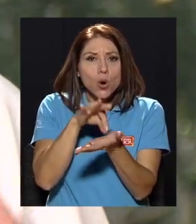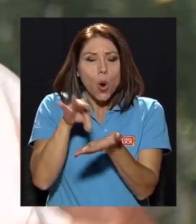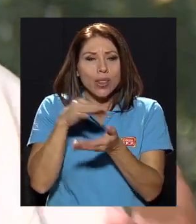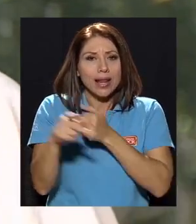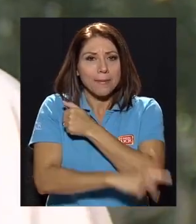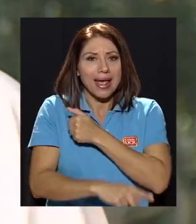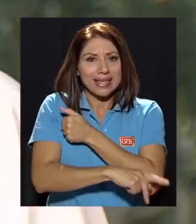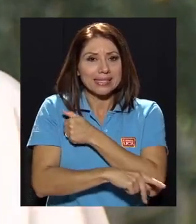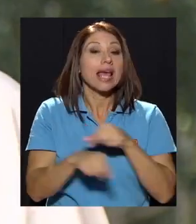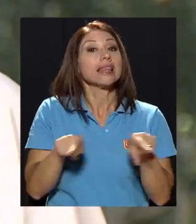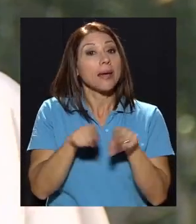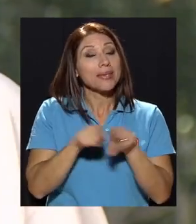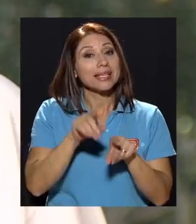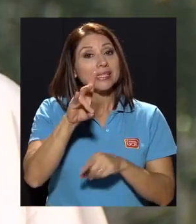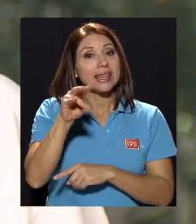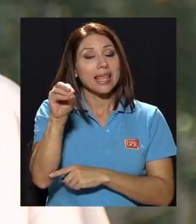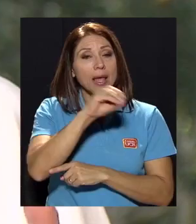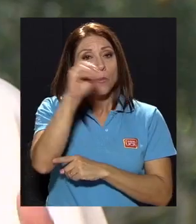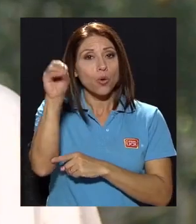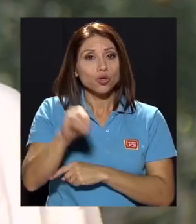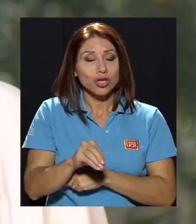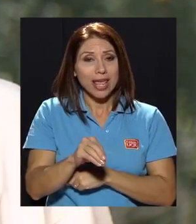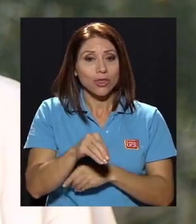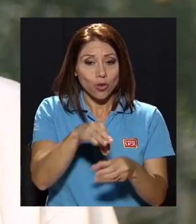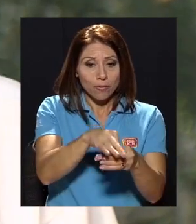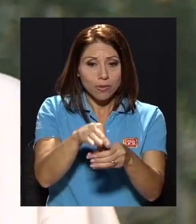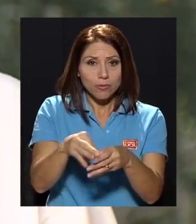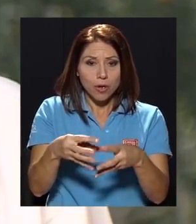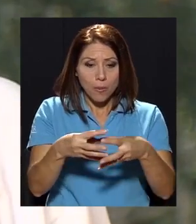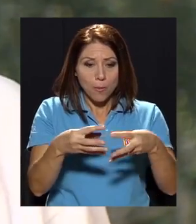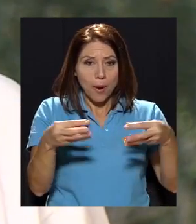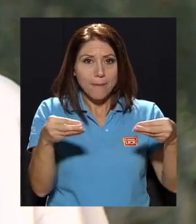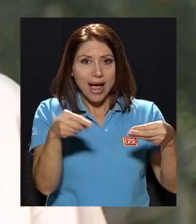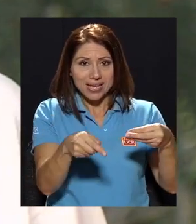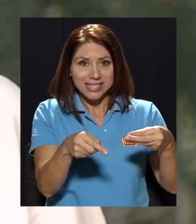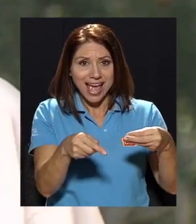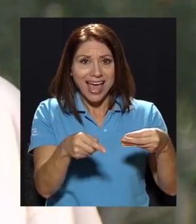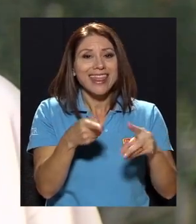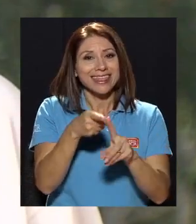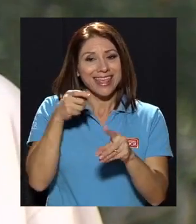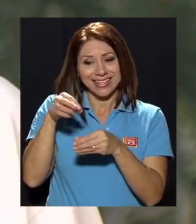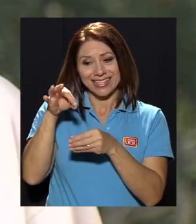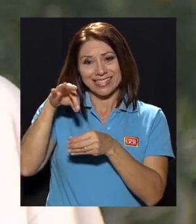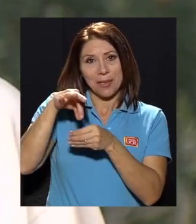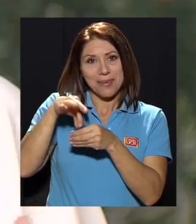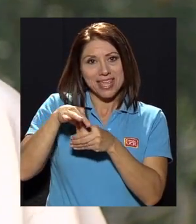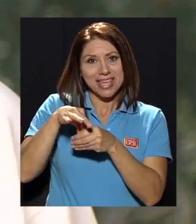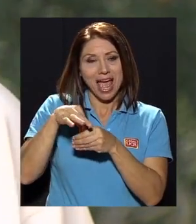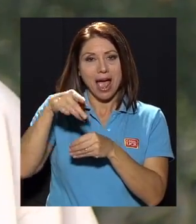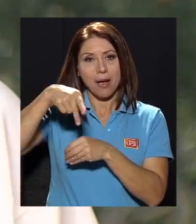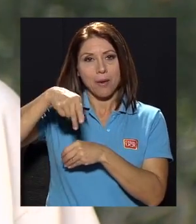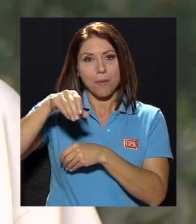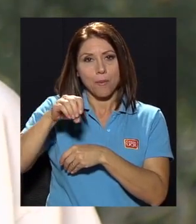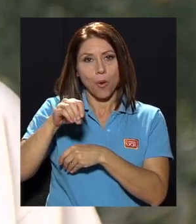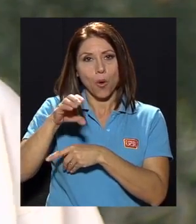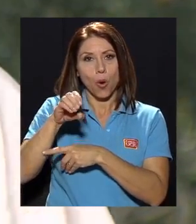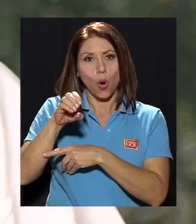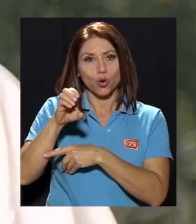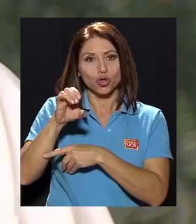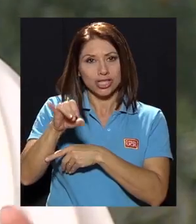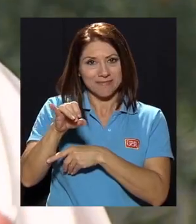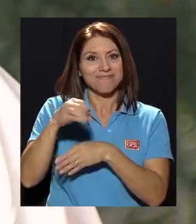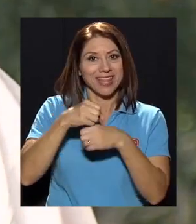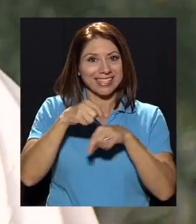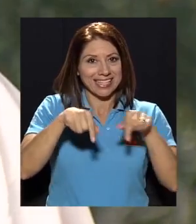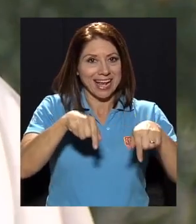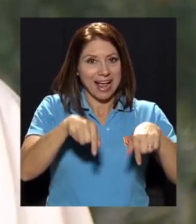también que el 70% de la producción de papaya proviene de la semilla de la papaya de la variedad Pocosí, producida en esta estación. Y